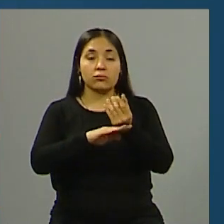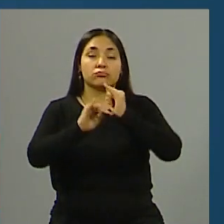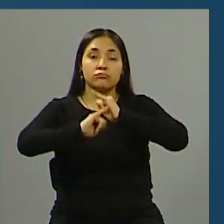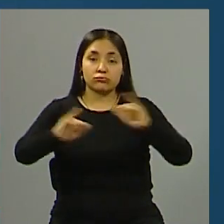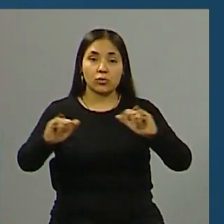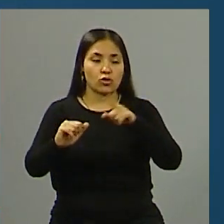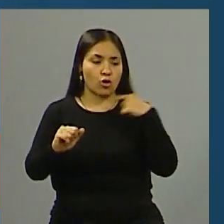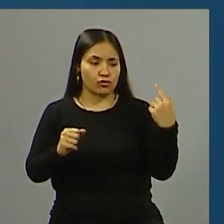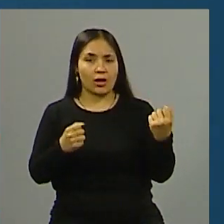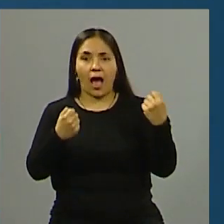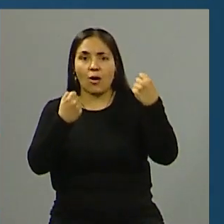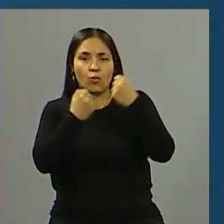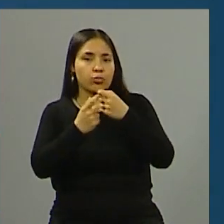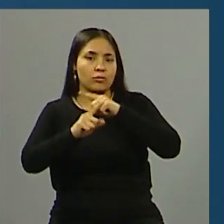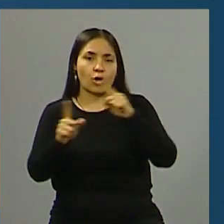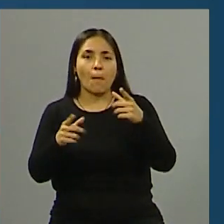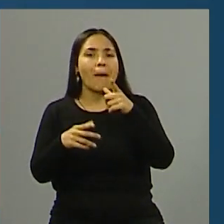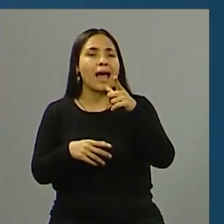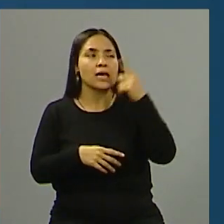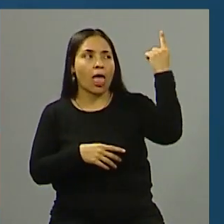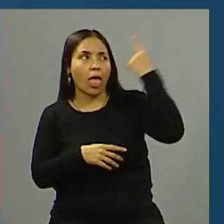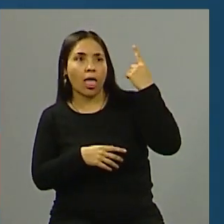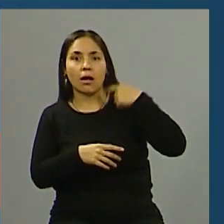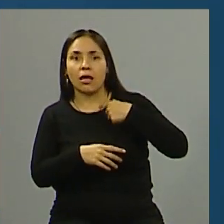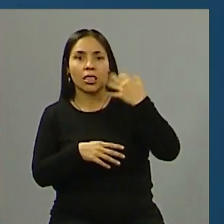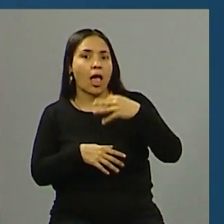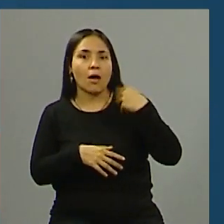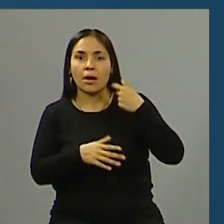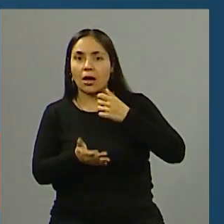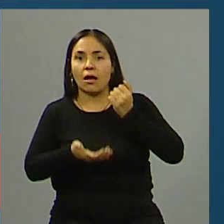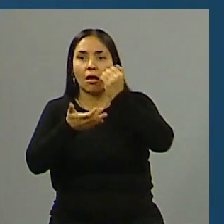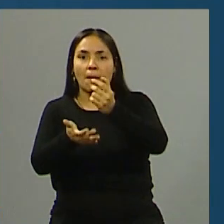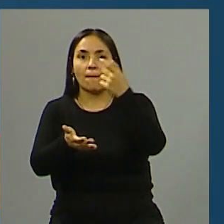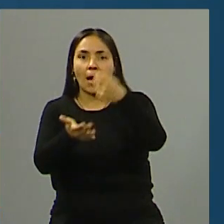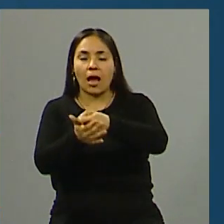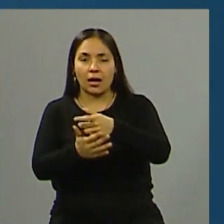la imposición de un bono, porque esto es una imposición al sector privado,